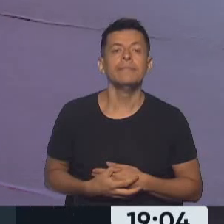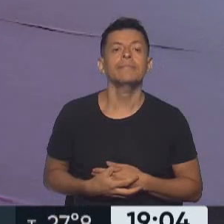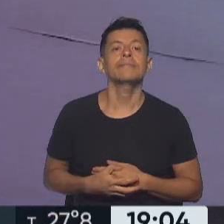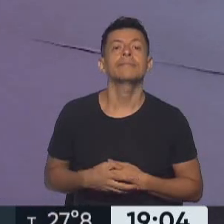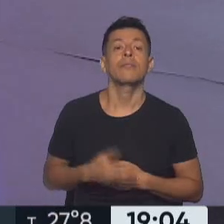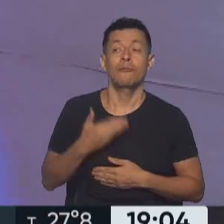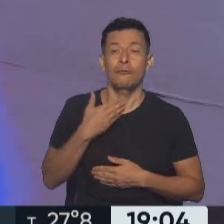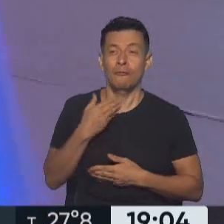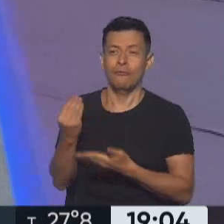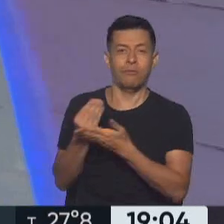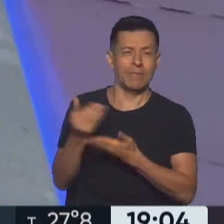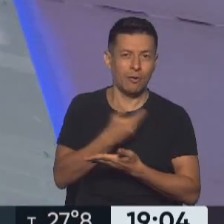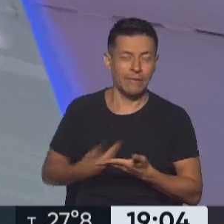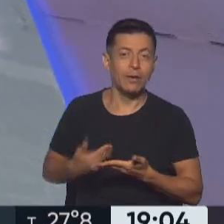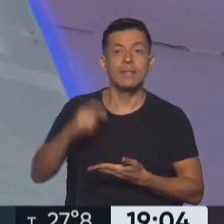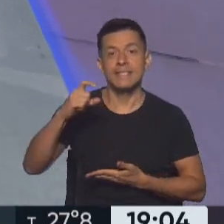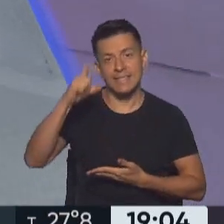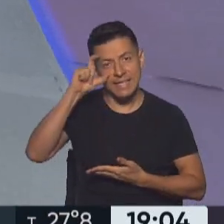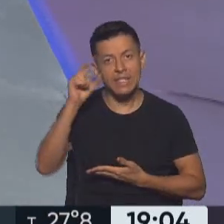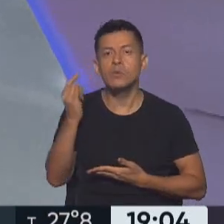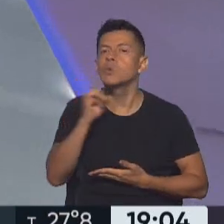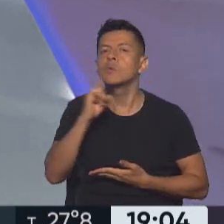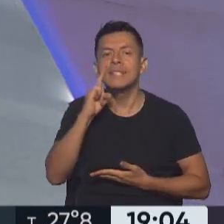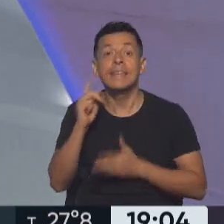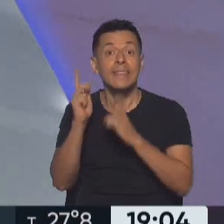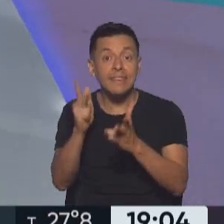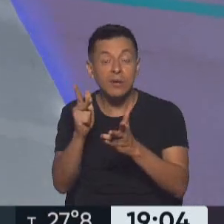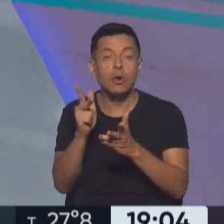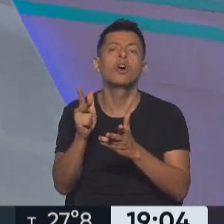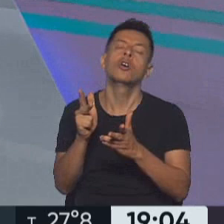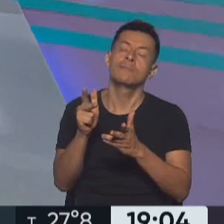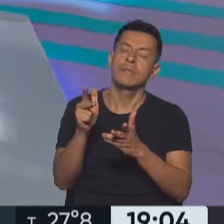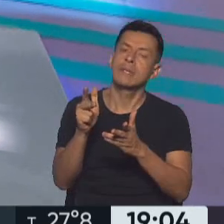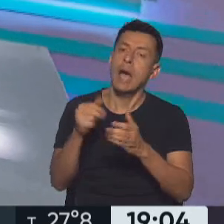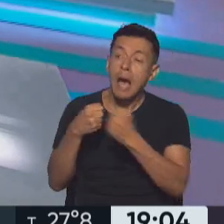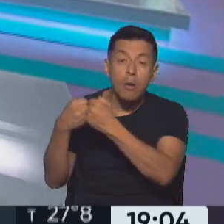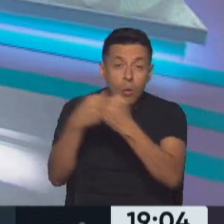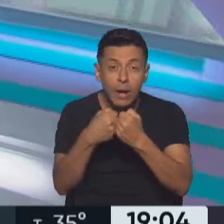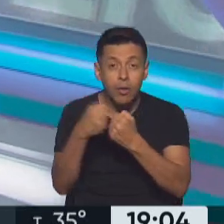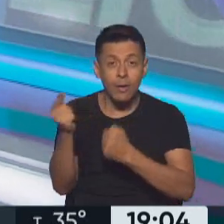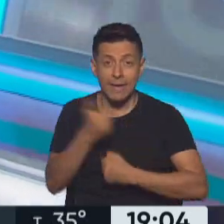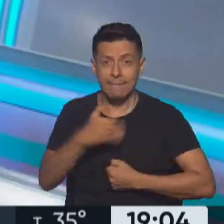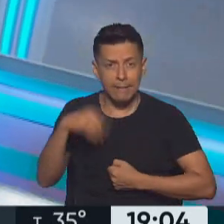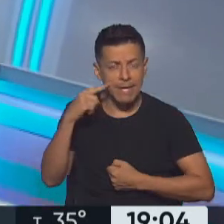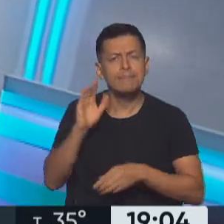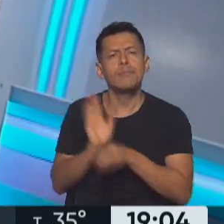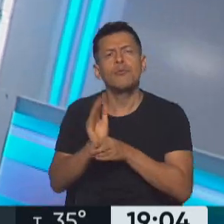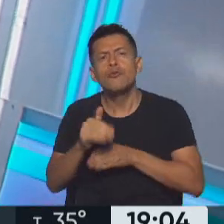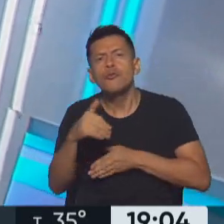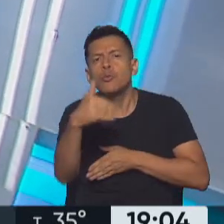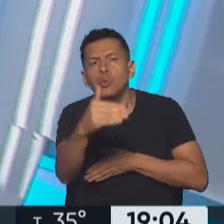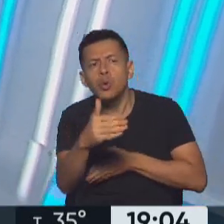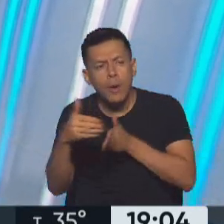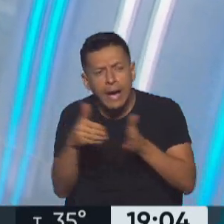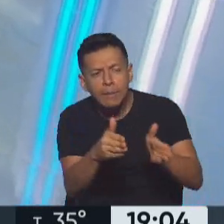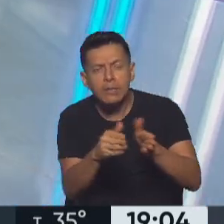o de gobierno gabriela cerrutti dijo este sábado que el acuerdo alcanzado el entendimiento permite proyectar una hoja de ruta de aquí al futuro quien también